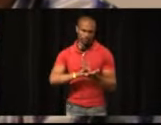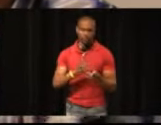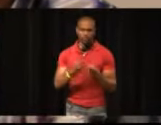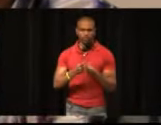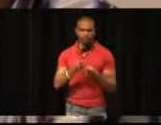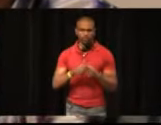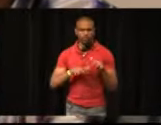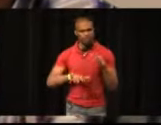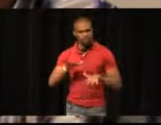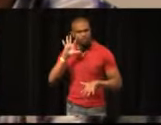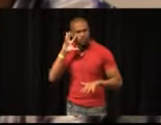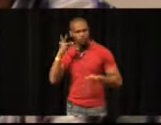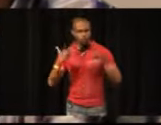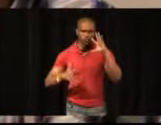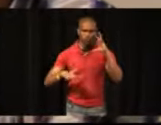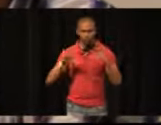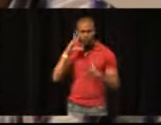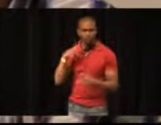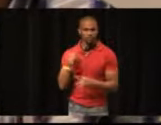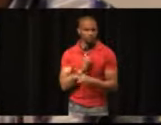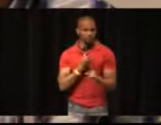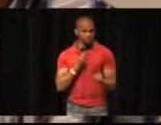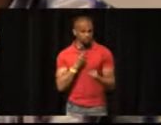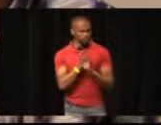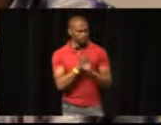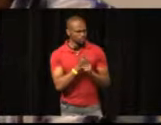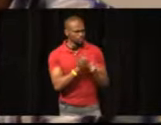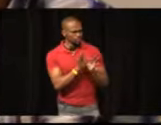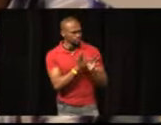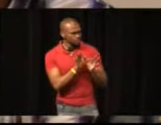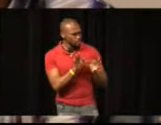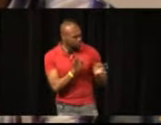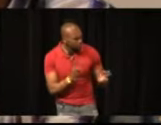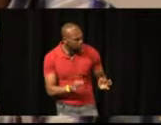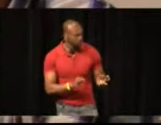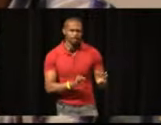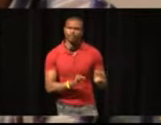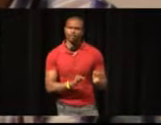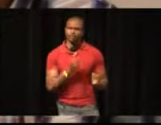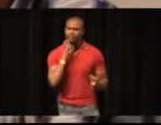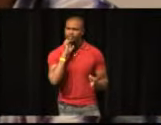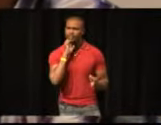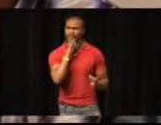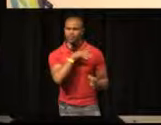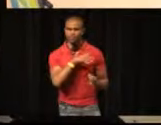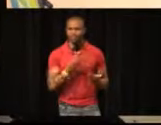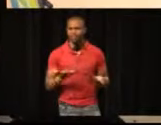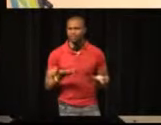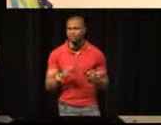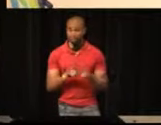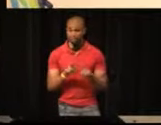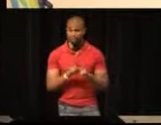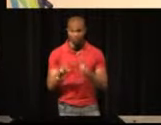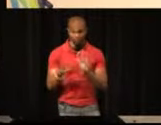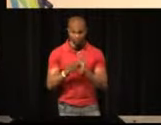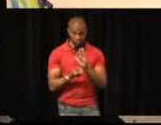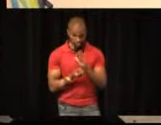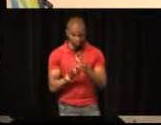porque muchas de las soluciones que son tan simples, son tan evidentes y que son